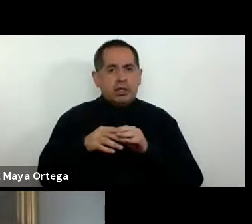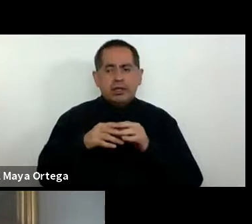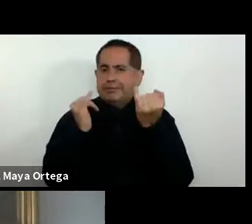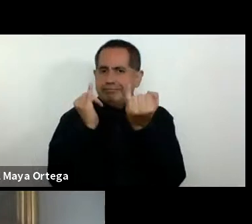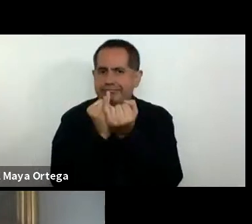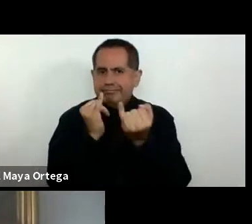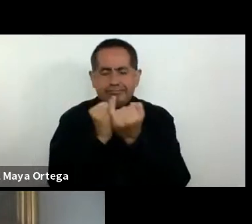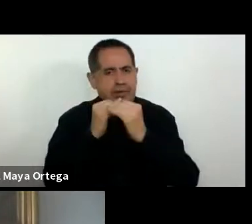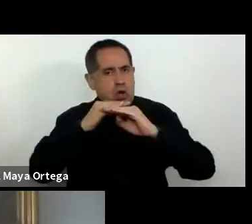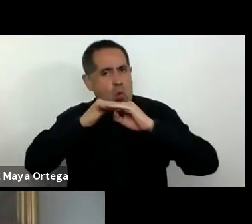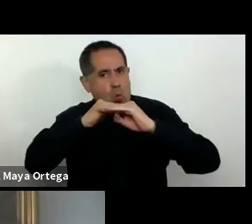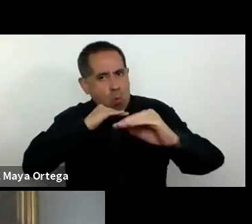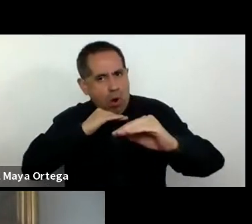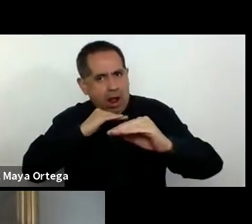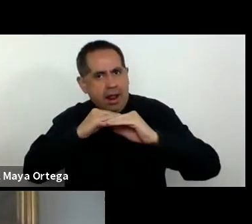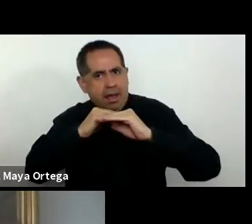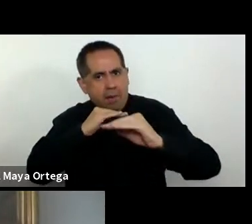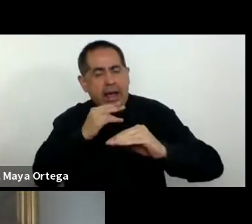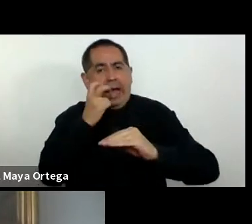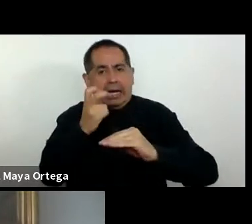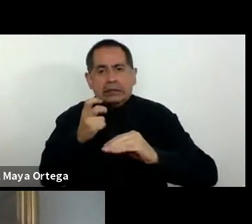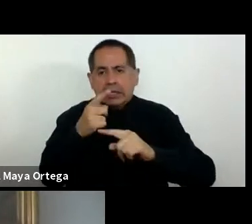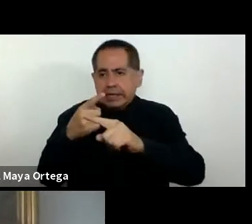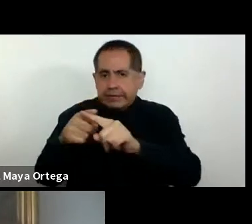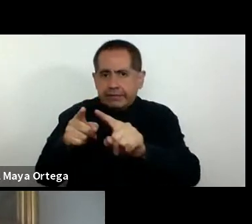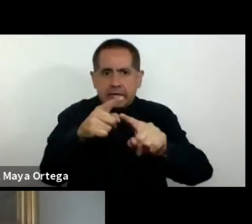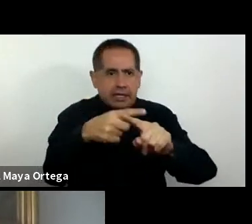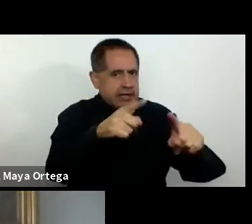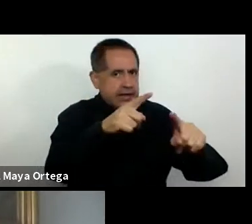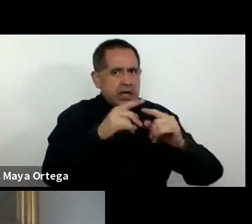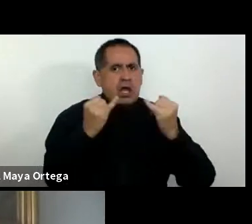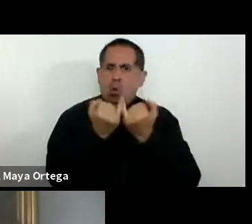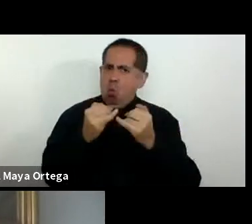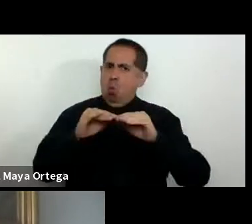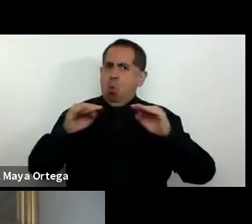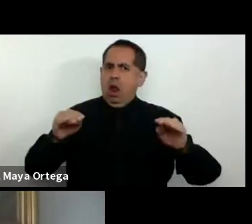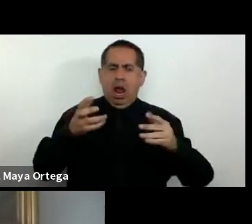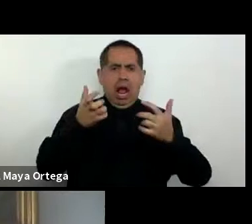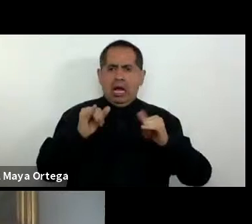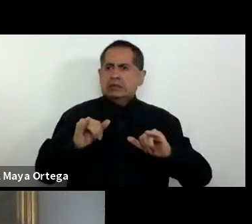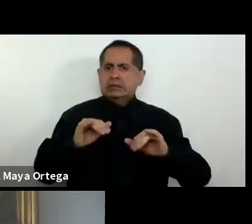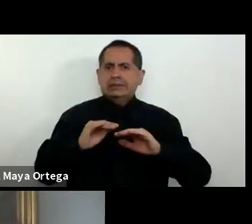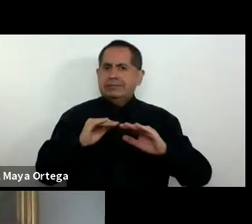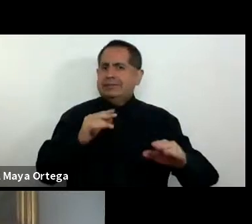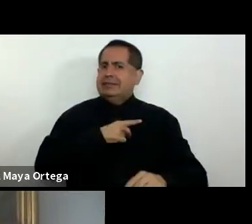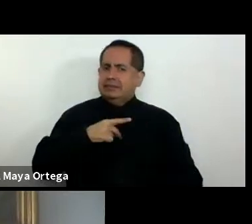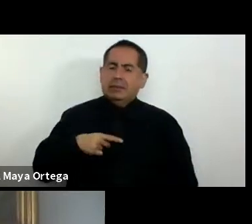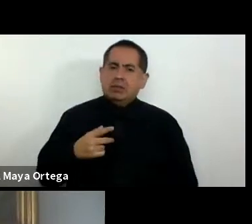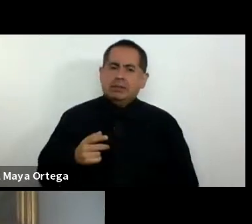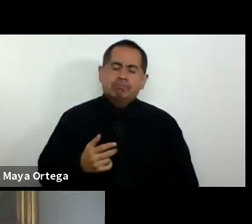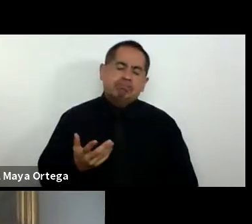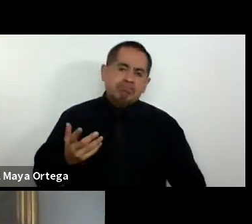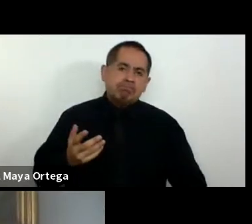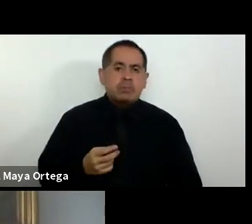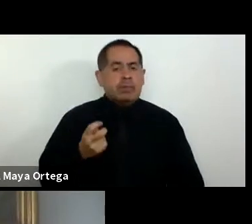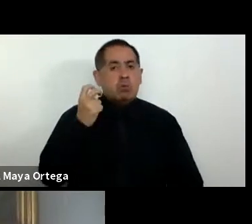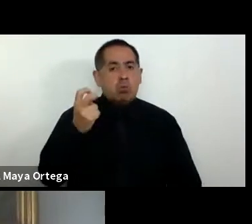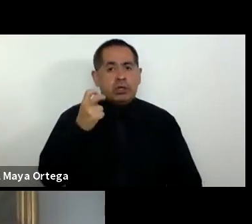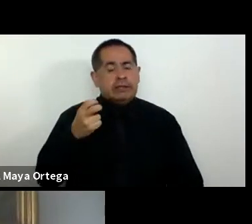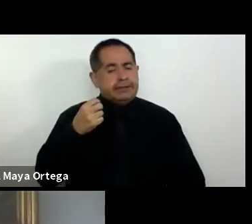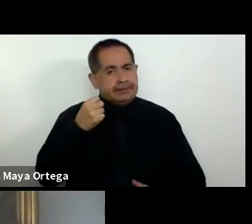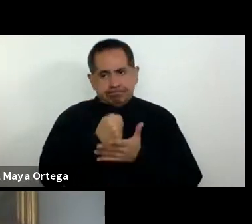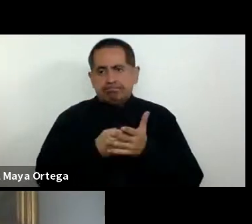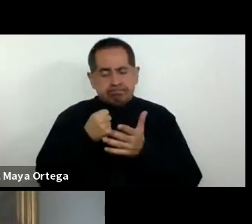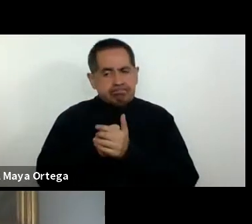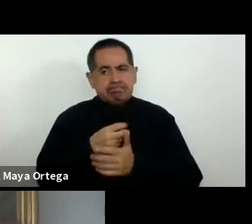y abrazar nuestra diversidad como una virtud. Por eso, la lucha por